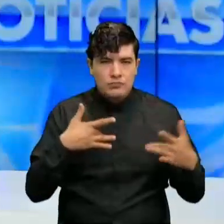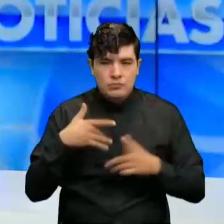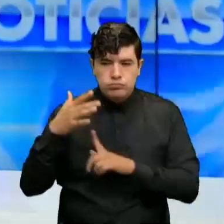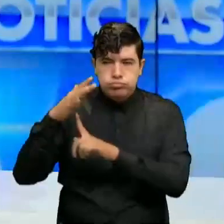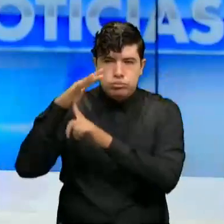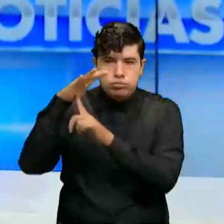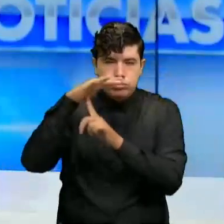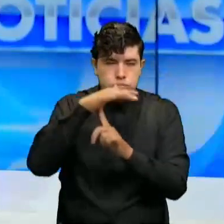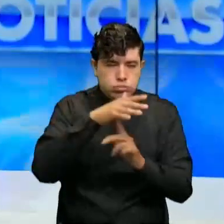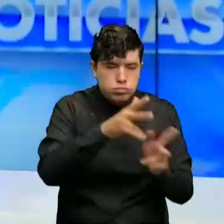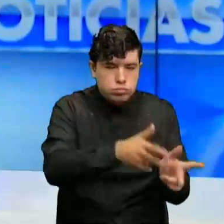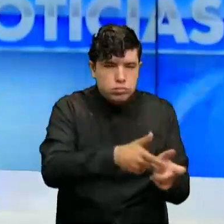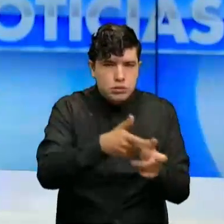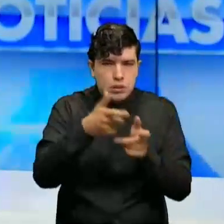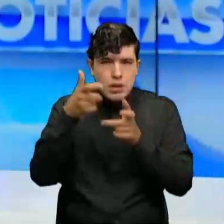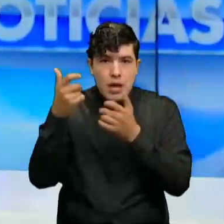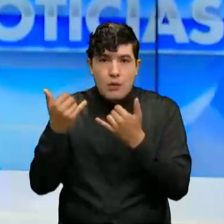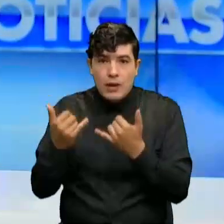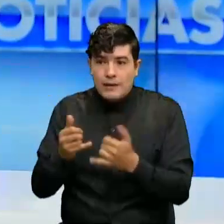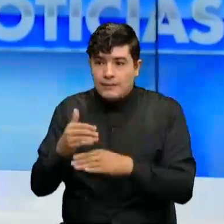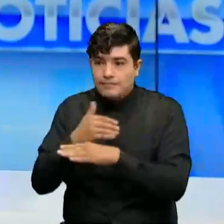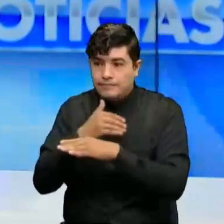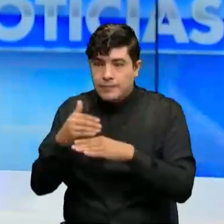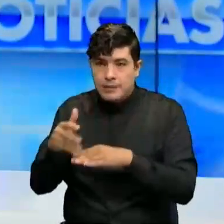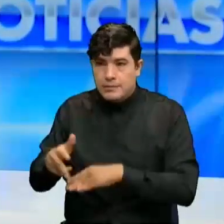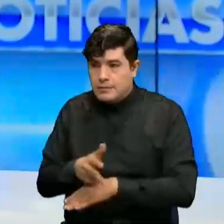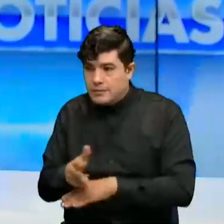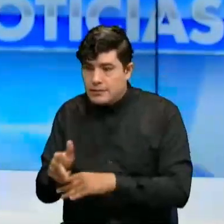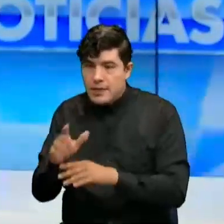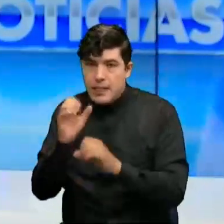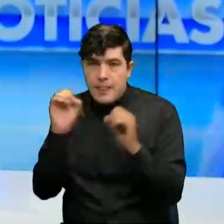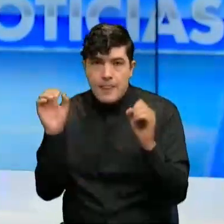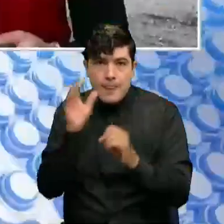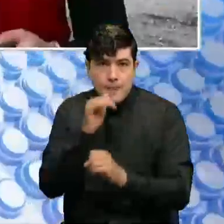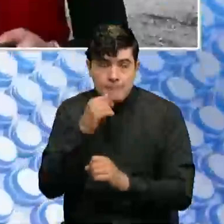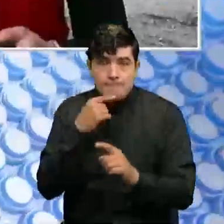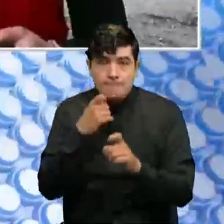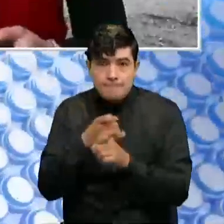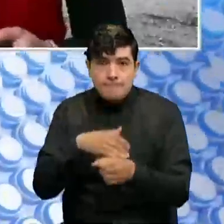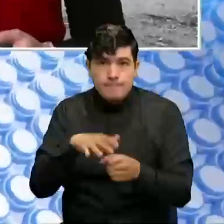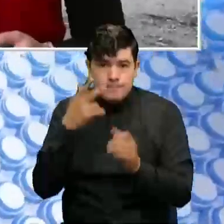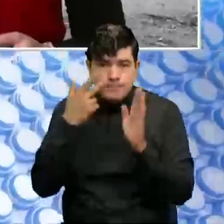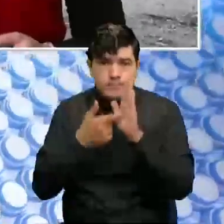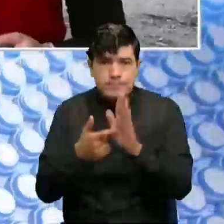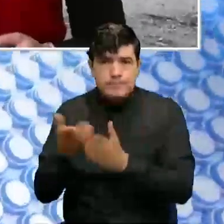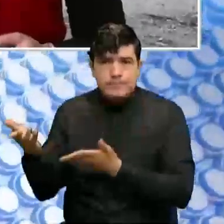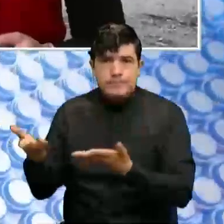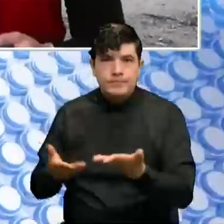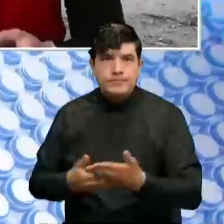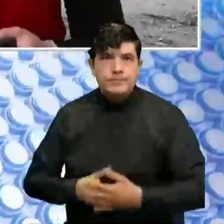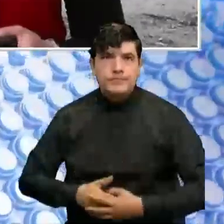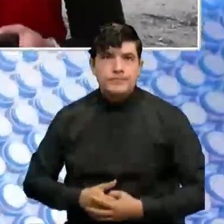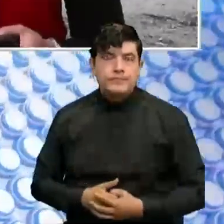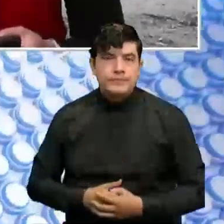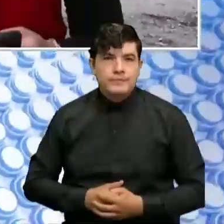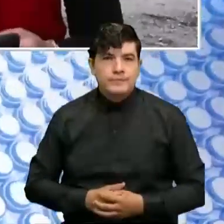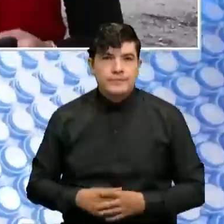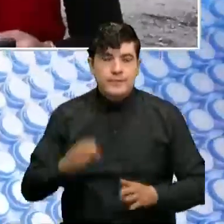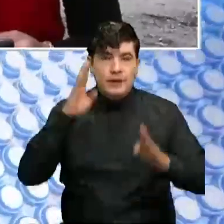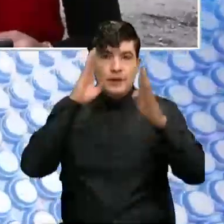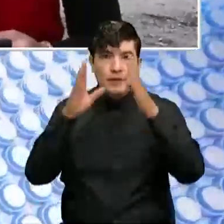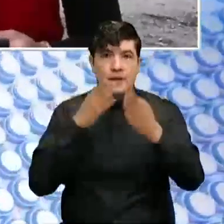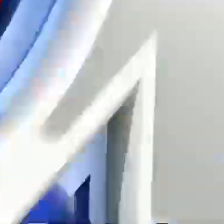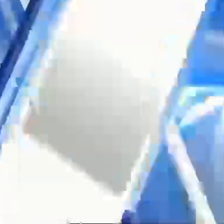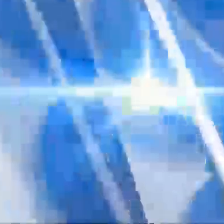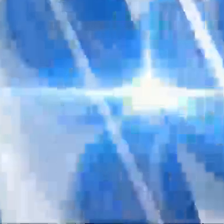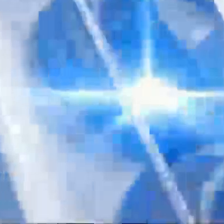a esta hora a Tatiana García, la corresponsal en la zona. Tatiana, buenas tardes. Así es, compañeros y televidentes, muy buenas tardes.